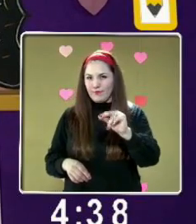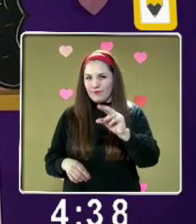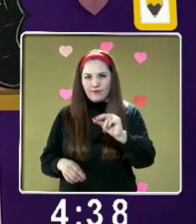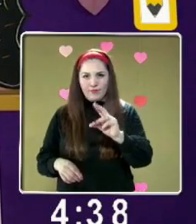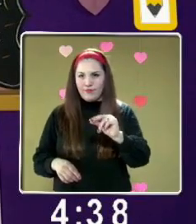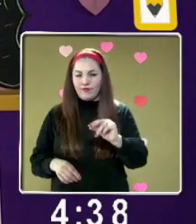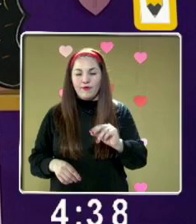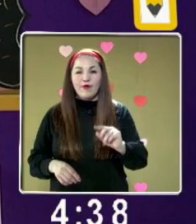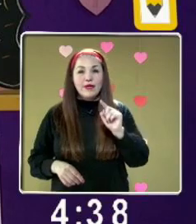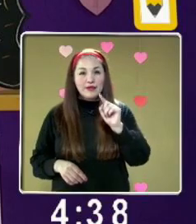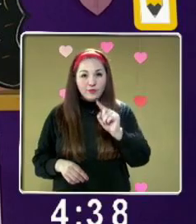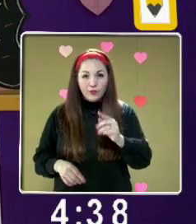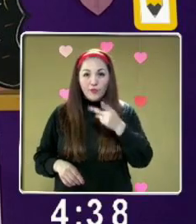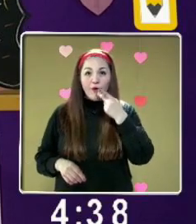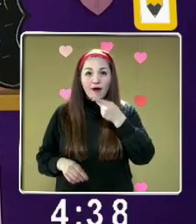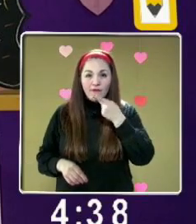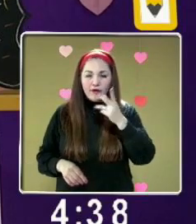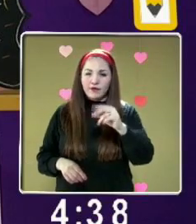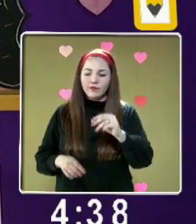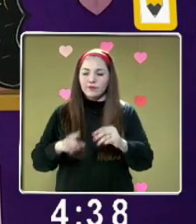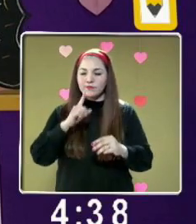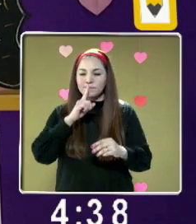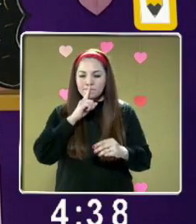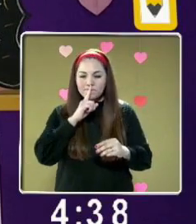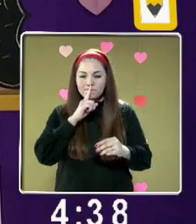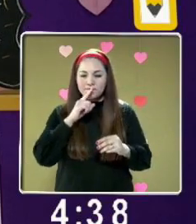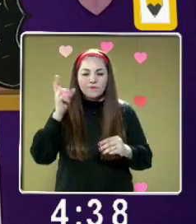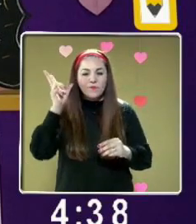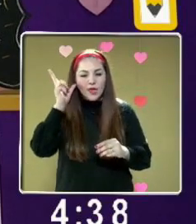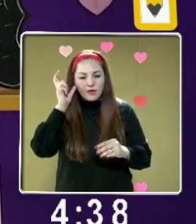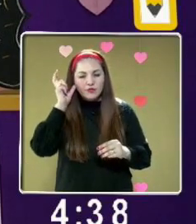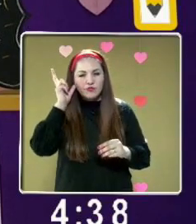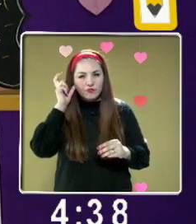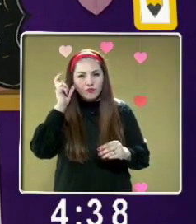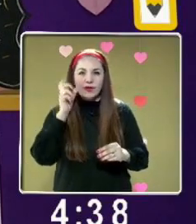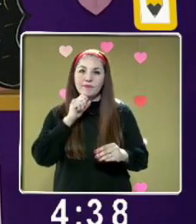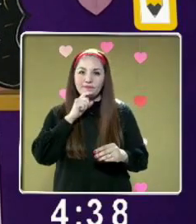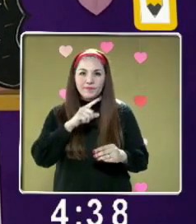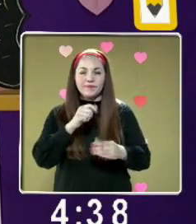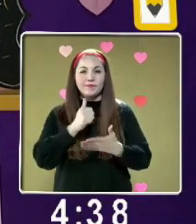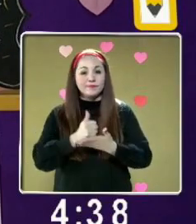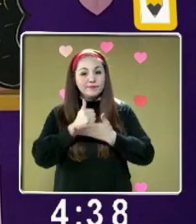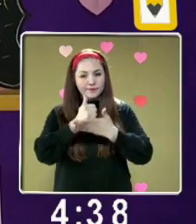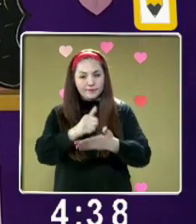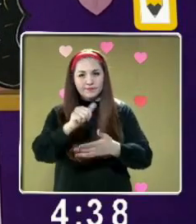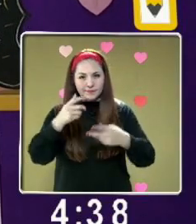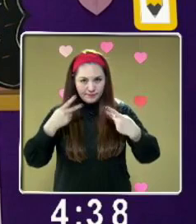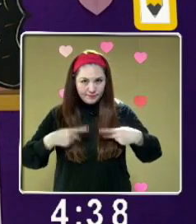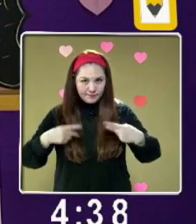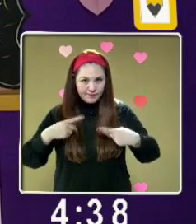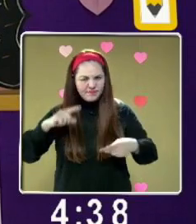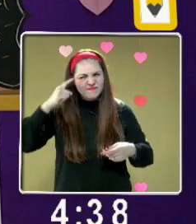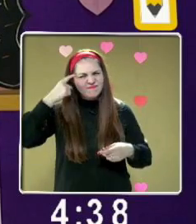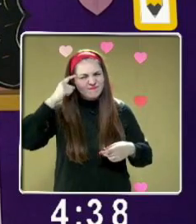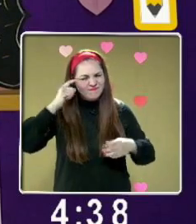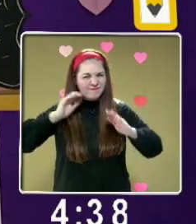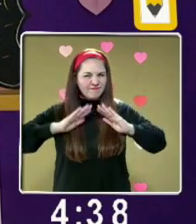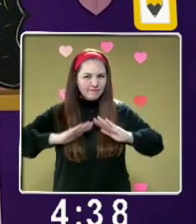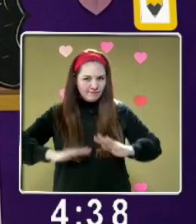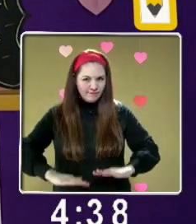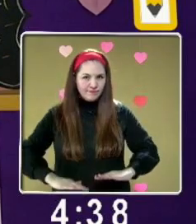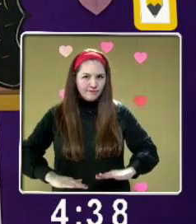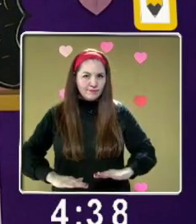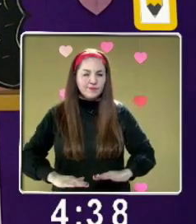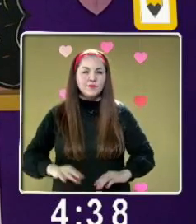escucha antes de hablar. Y por último, ayuda a otras personas a regular tu enojo. Ahora tú que estás viendo este tema, ya vas